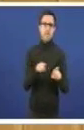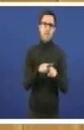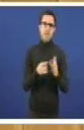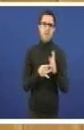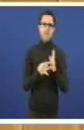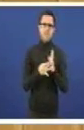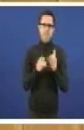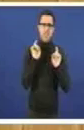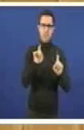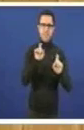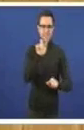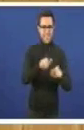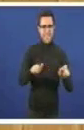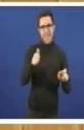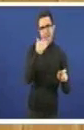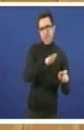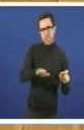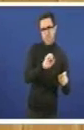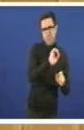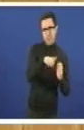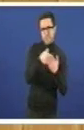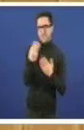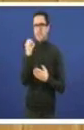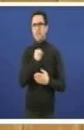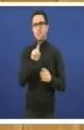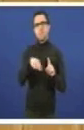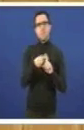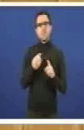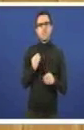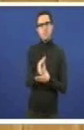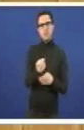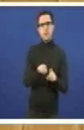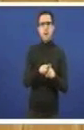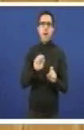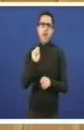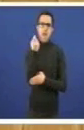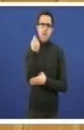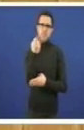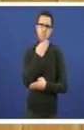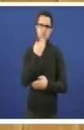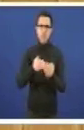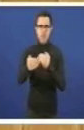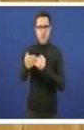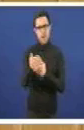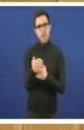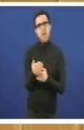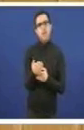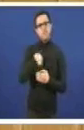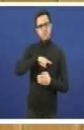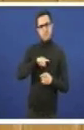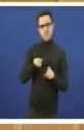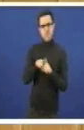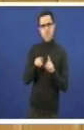esta etapa e que facilita o seu éxito escolar por tanto privalos de aceder con este